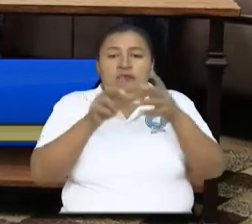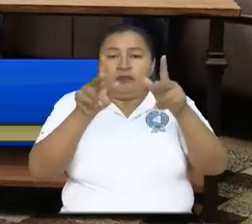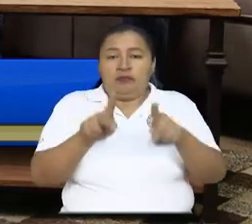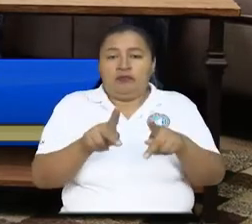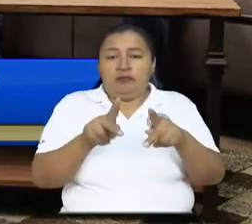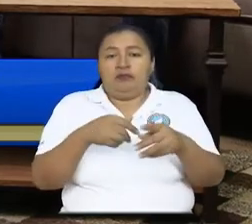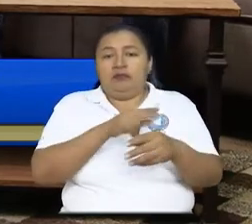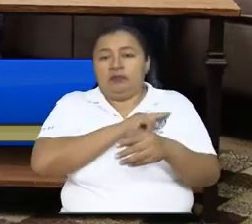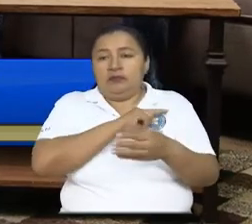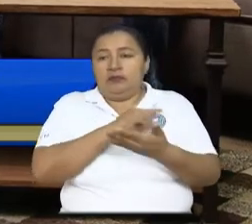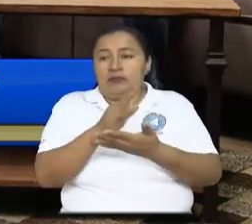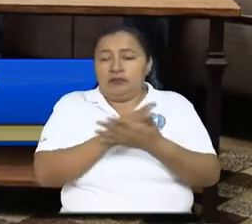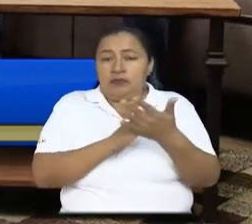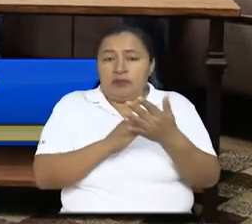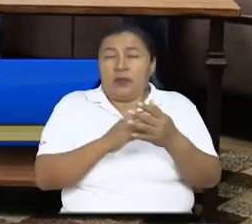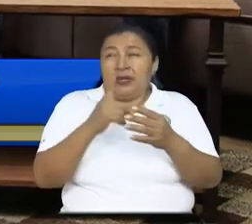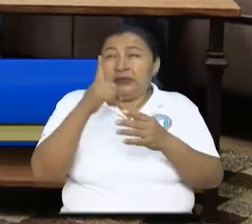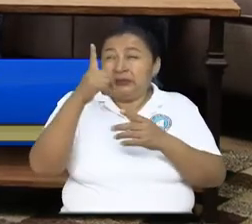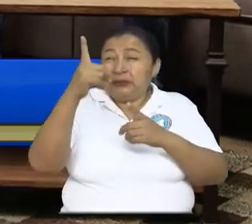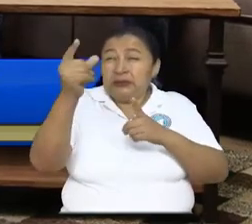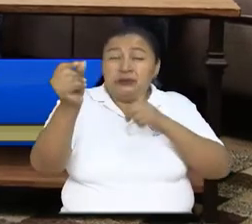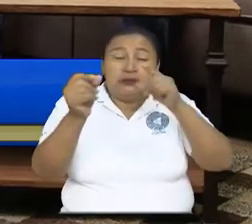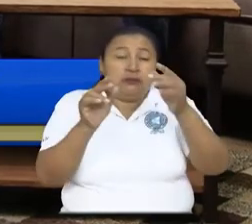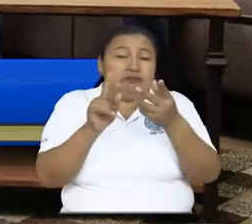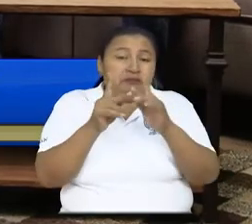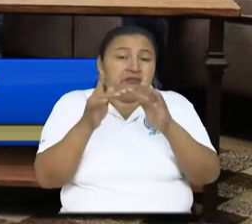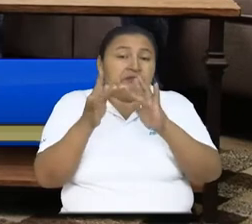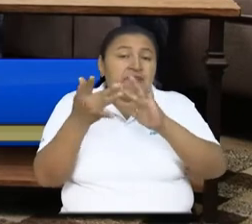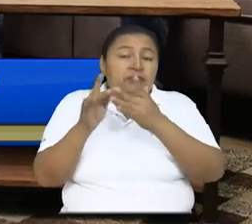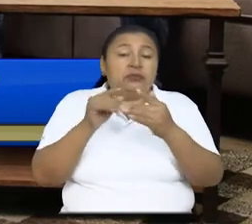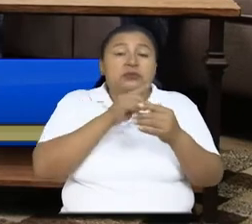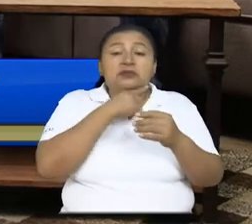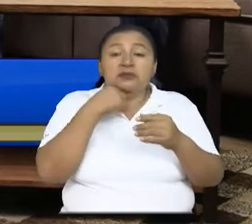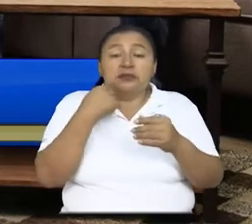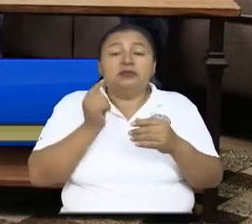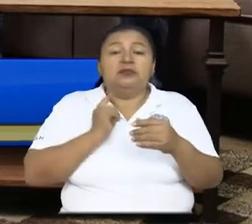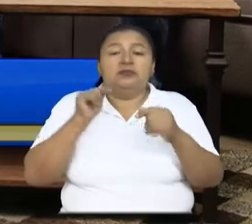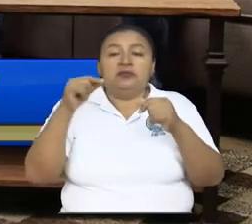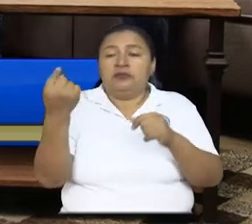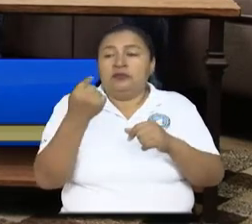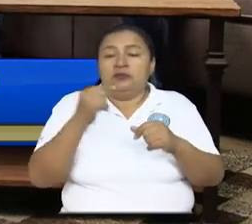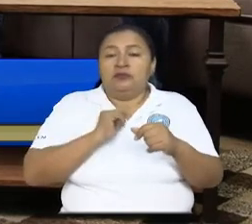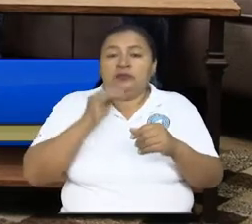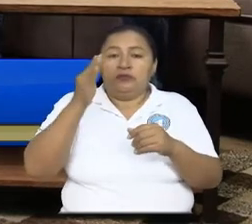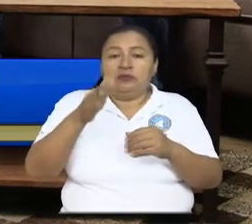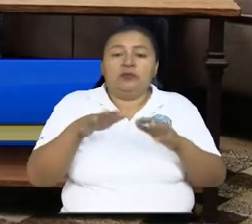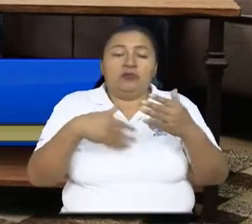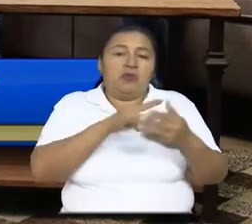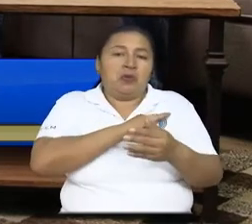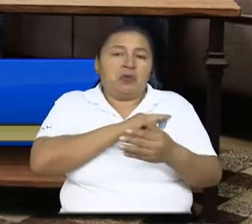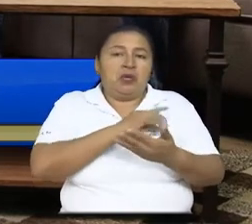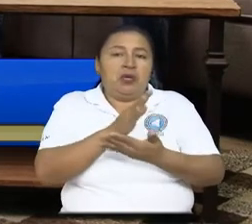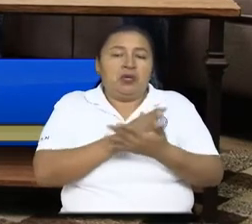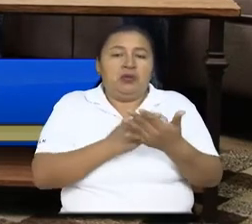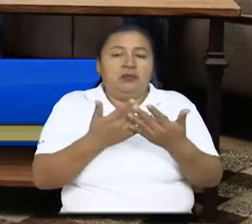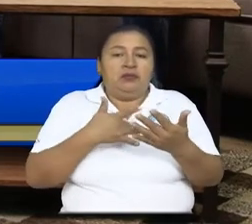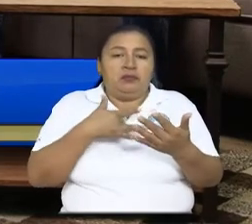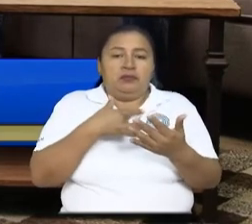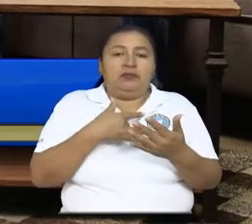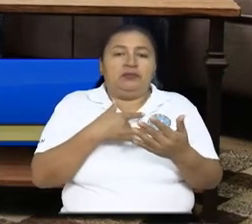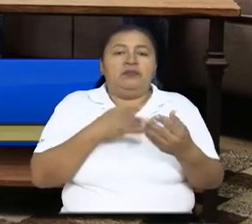hay comunidades bastante alejadas no es decir que por una realidad solamente asisten cuando hay una necesidad